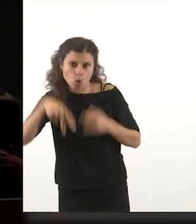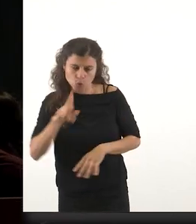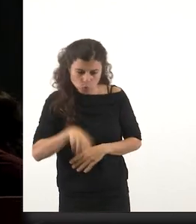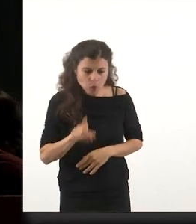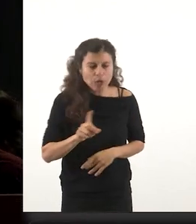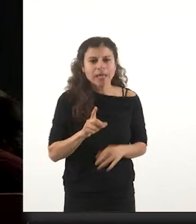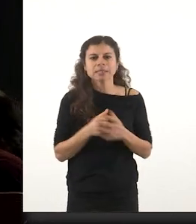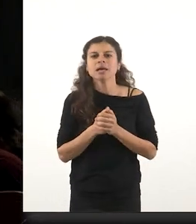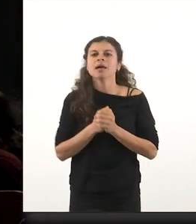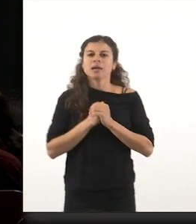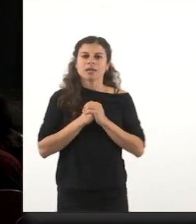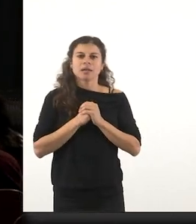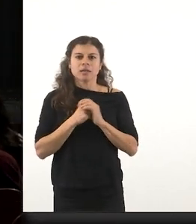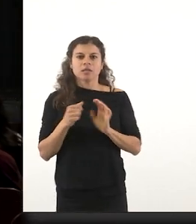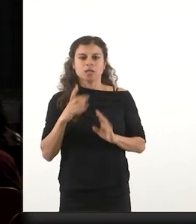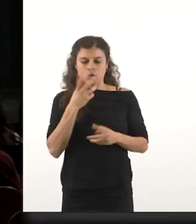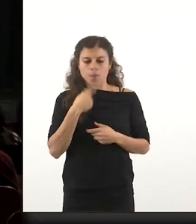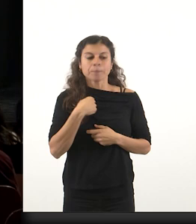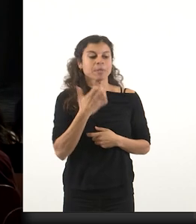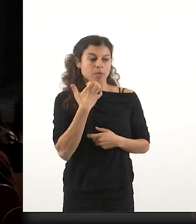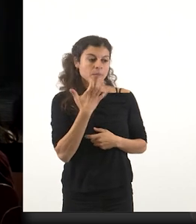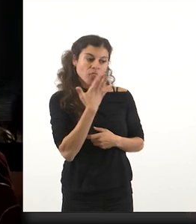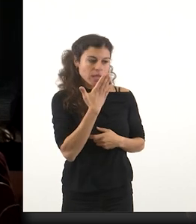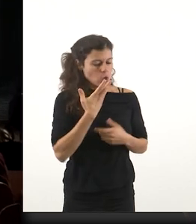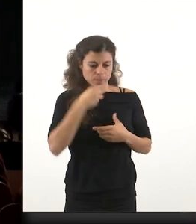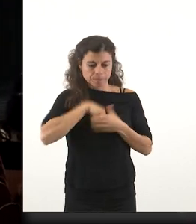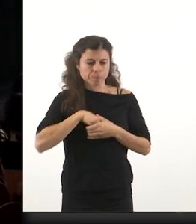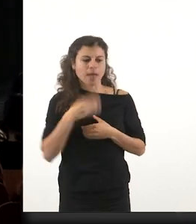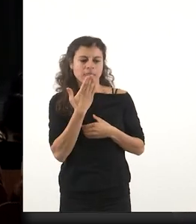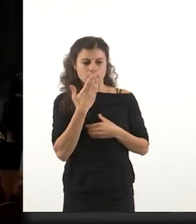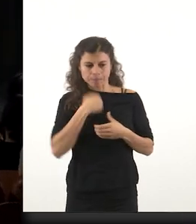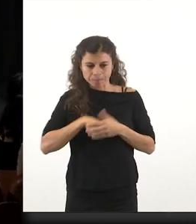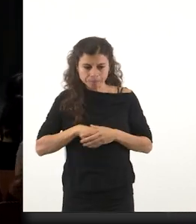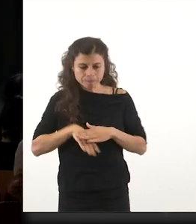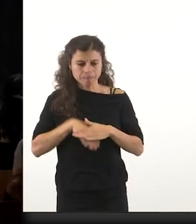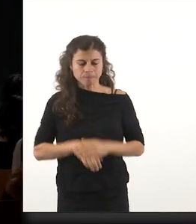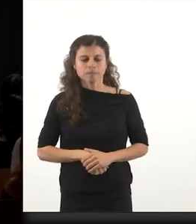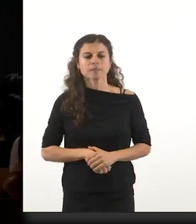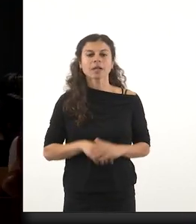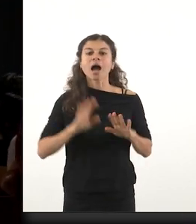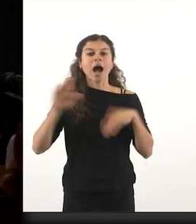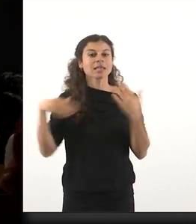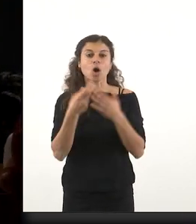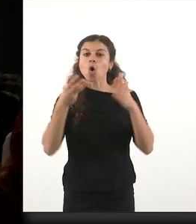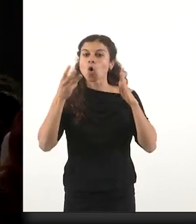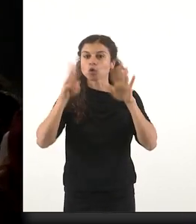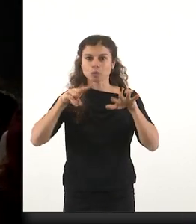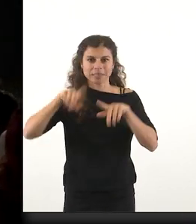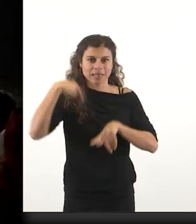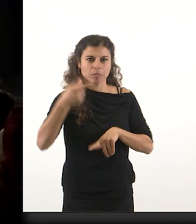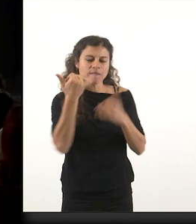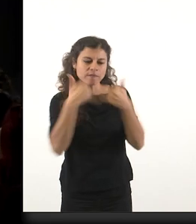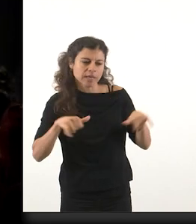daban celos, yo me los tragaba, que digo, cállate ya, cállate ya. Hasta que fuimos a una fiesta. Y le había dado con unas muchachas muy contentas. Digo, ¿qué